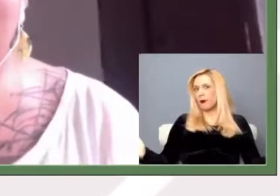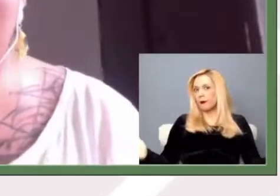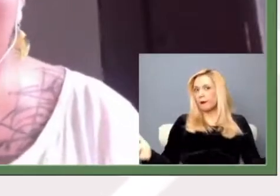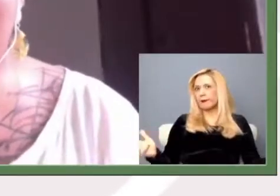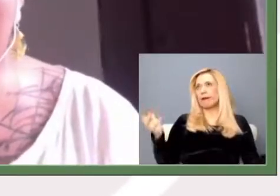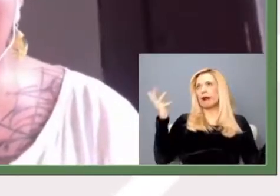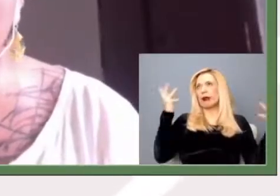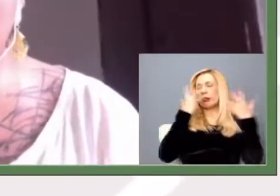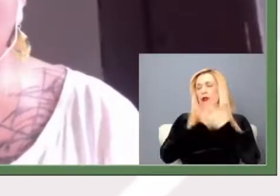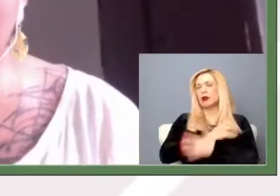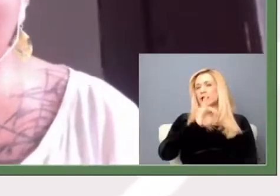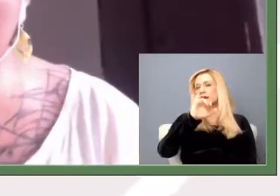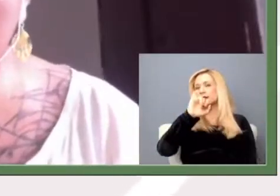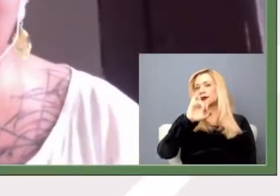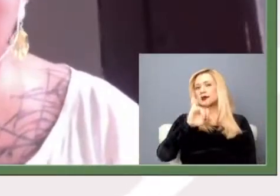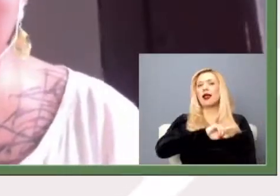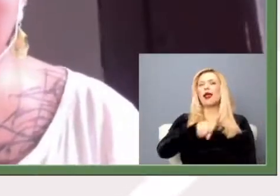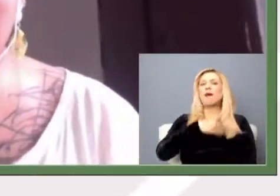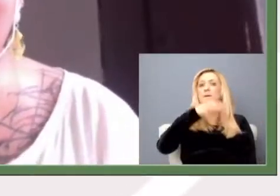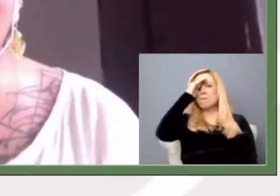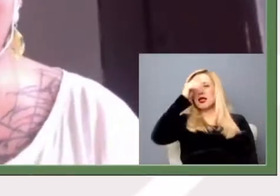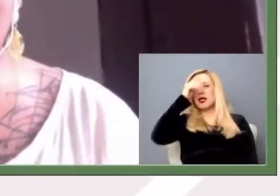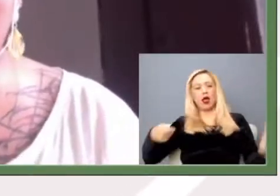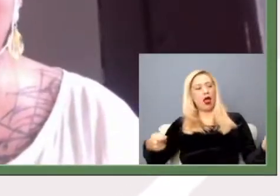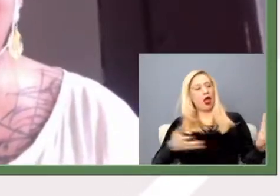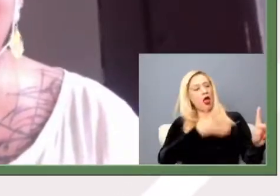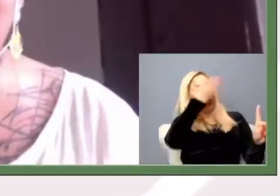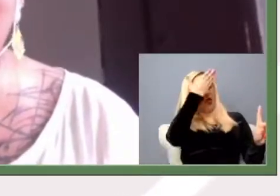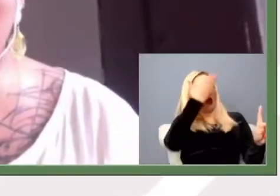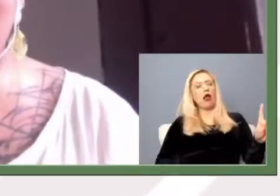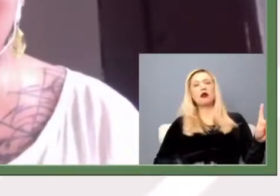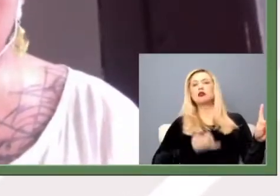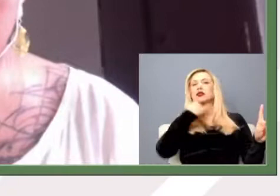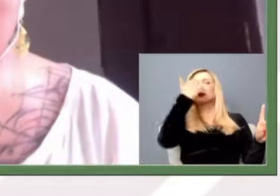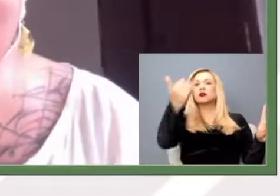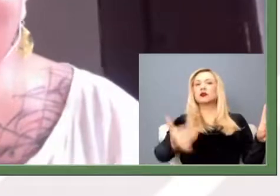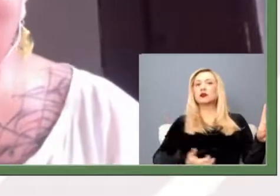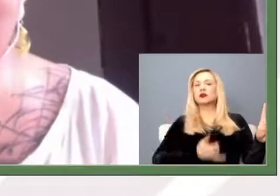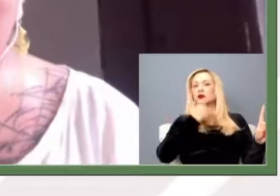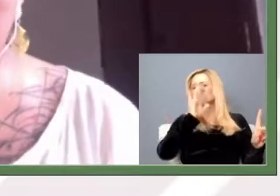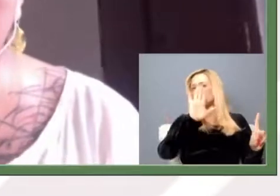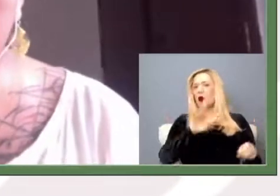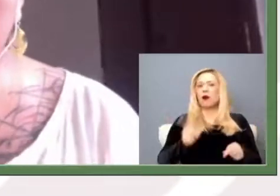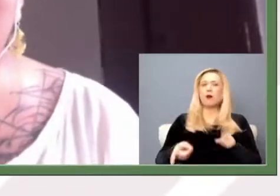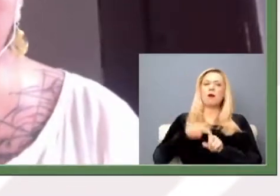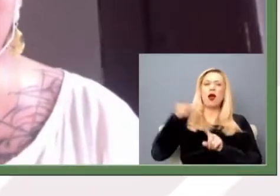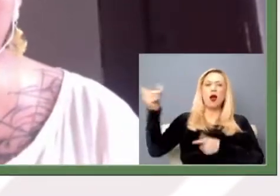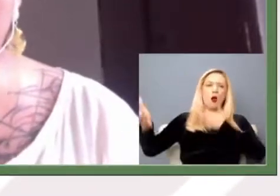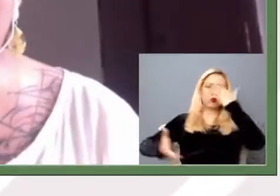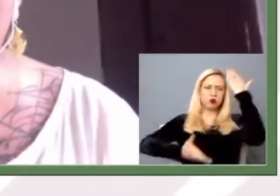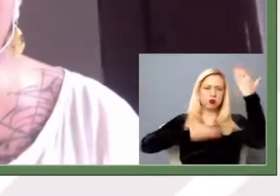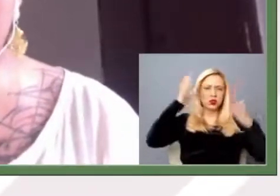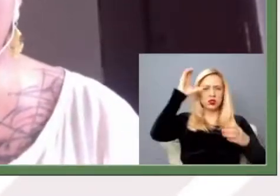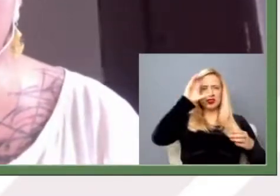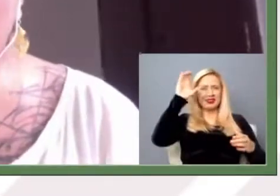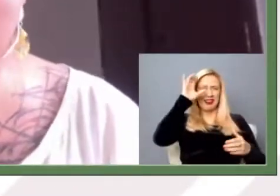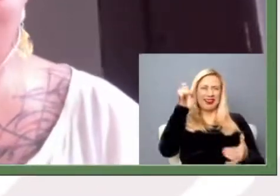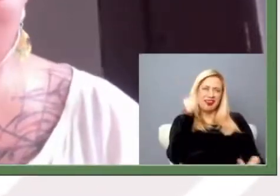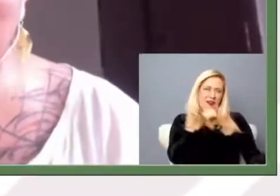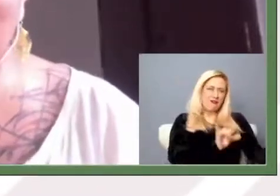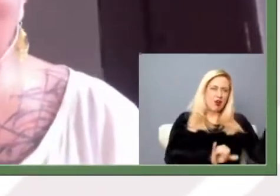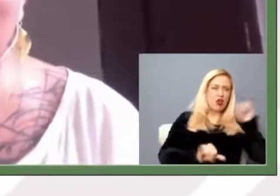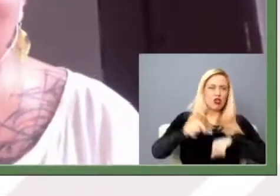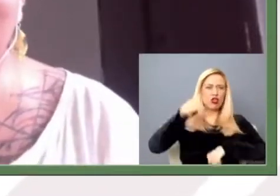entonces esos prejuicios además tienen esta legitimación científica, pero además una legitimación científica